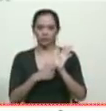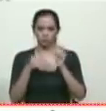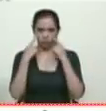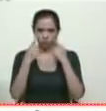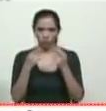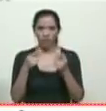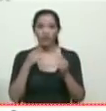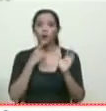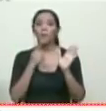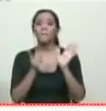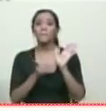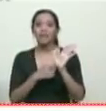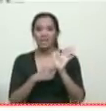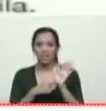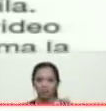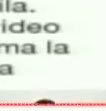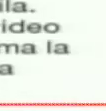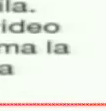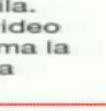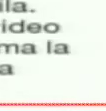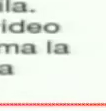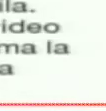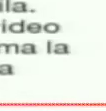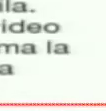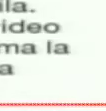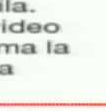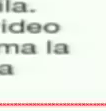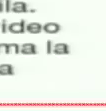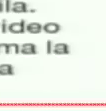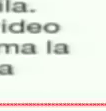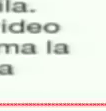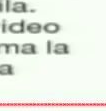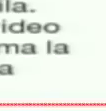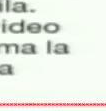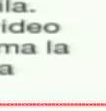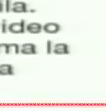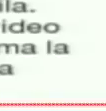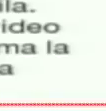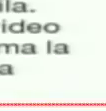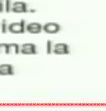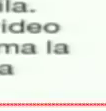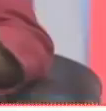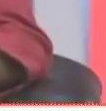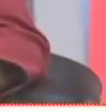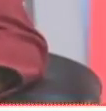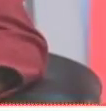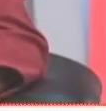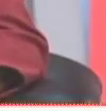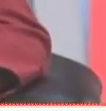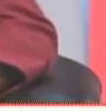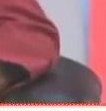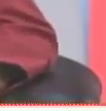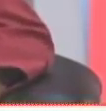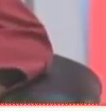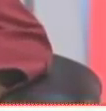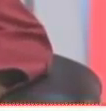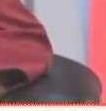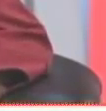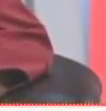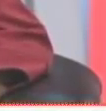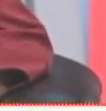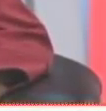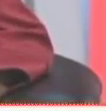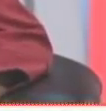completo, y por eso es que yo quería traerlo para acá, se abre la cámara, se continúa la imagen, se ve que es en una